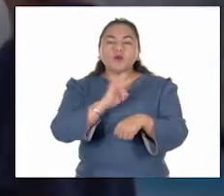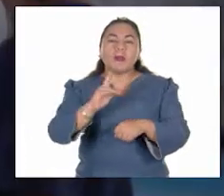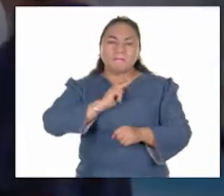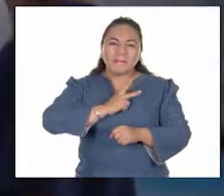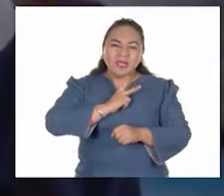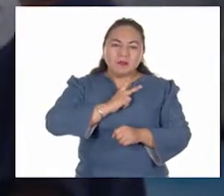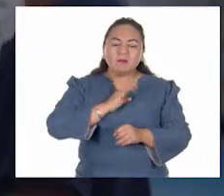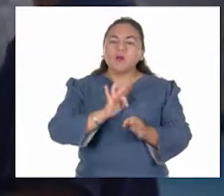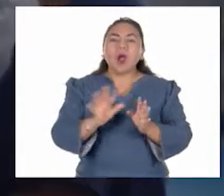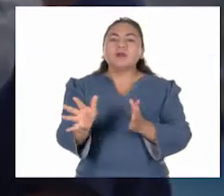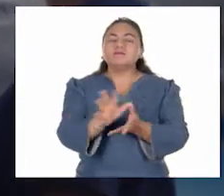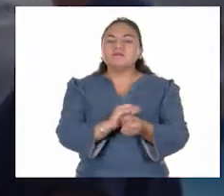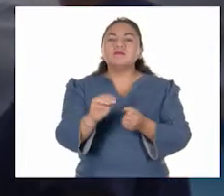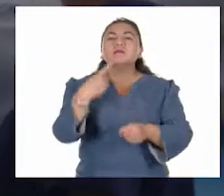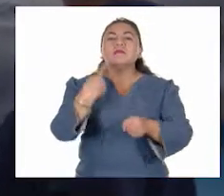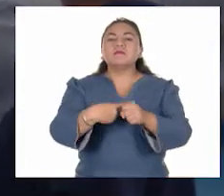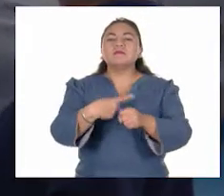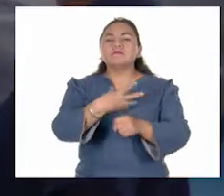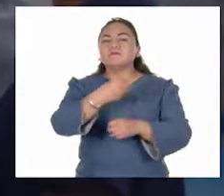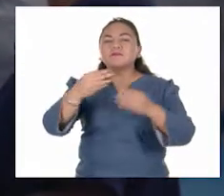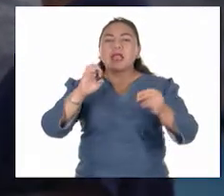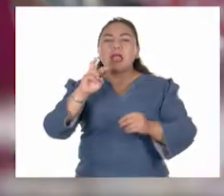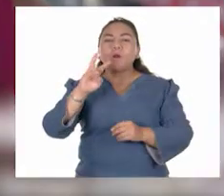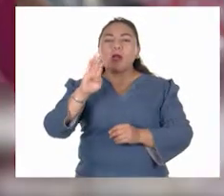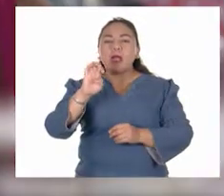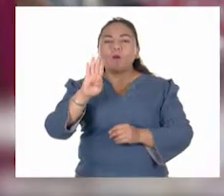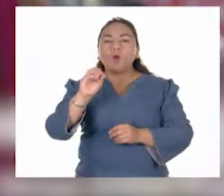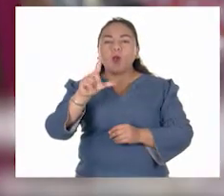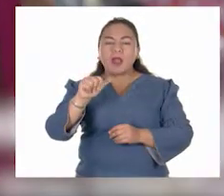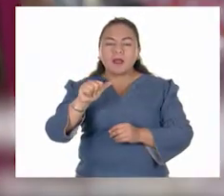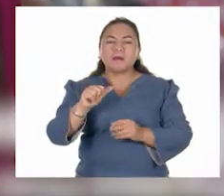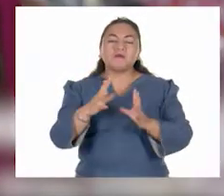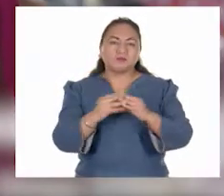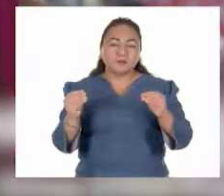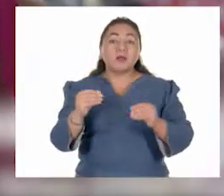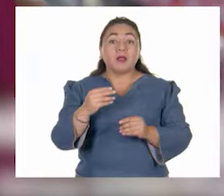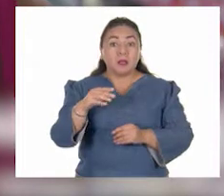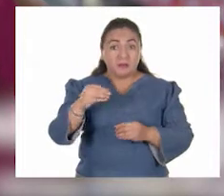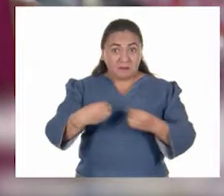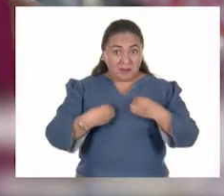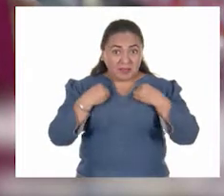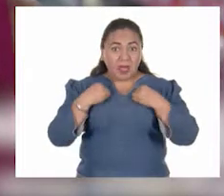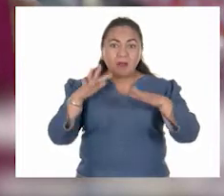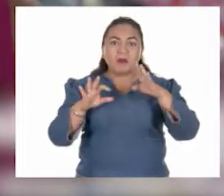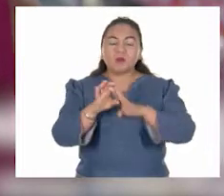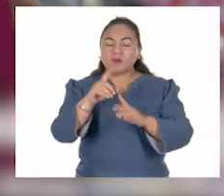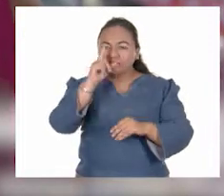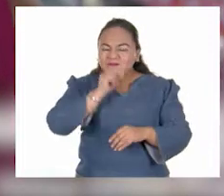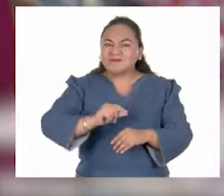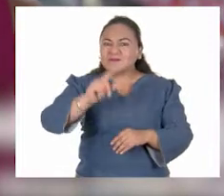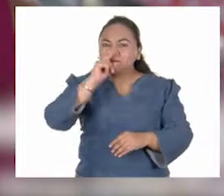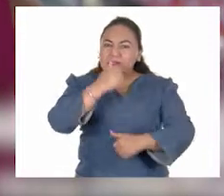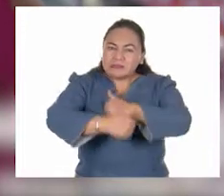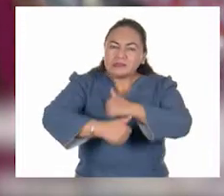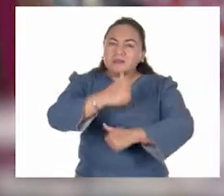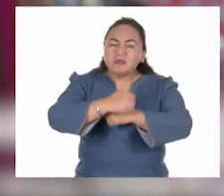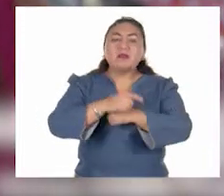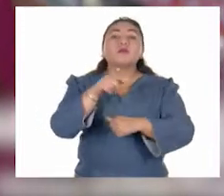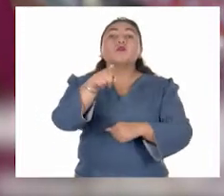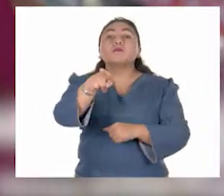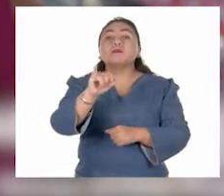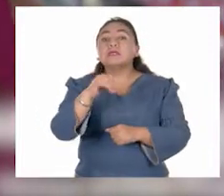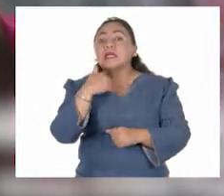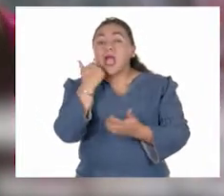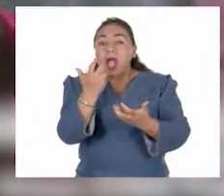virus, ayudando a acabar con una crisis de ébola. La vida te va a poner miles de retos. Está en ti seguir